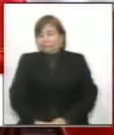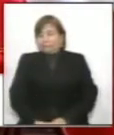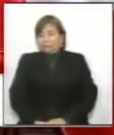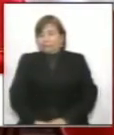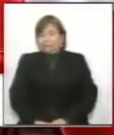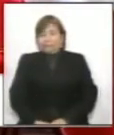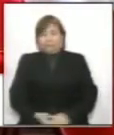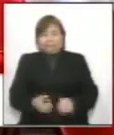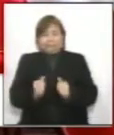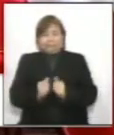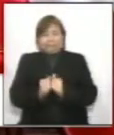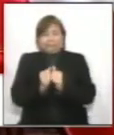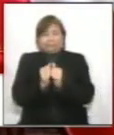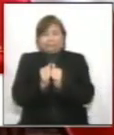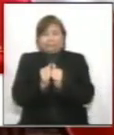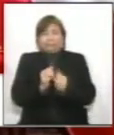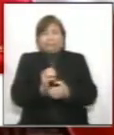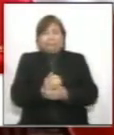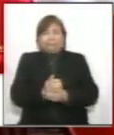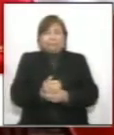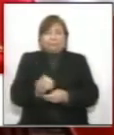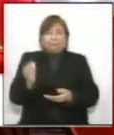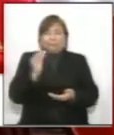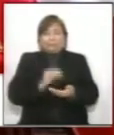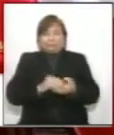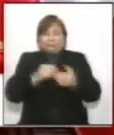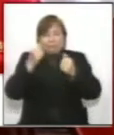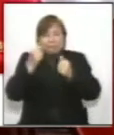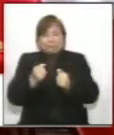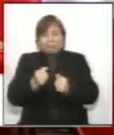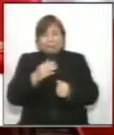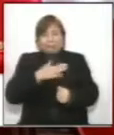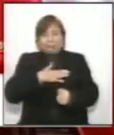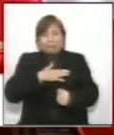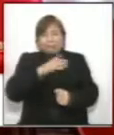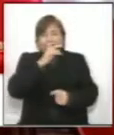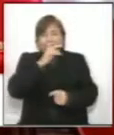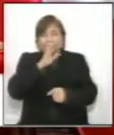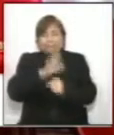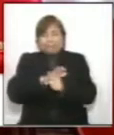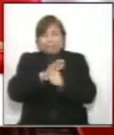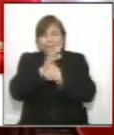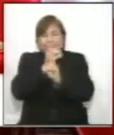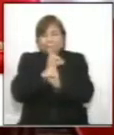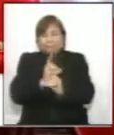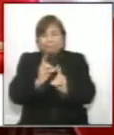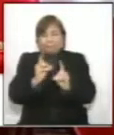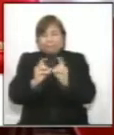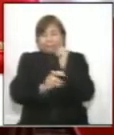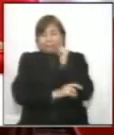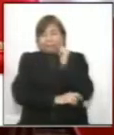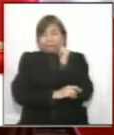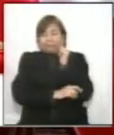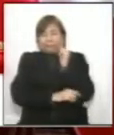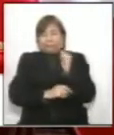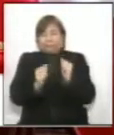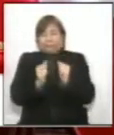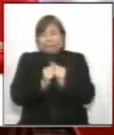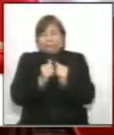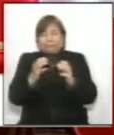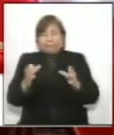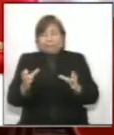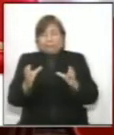el habernos acompañado y nuevamente reafirmo mi compromiso democrático con el país, mi compromiso democrático con el